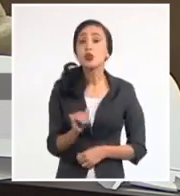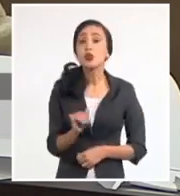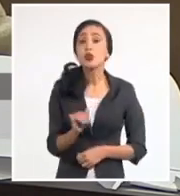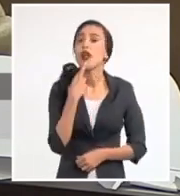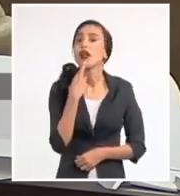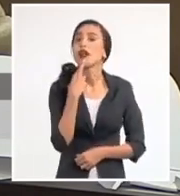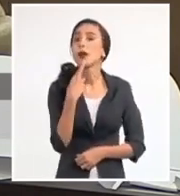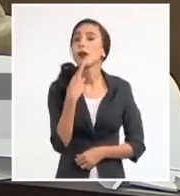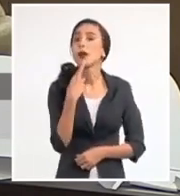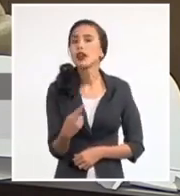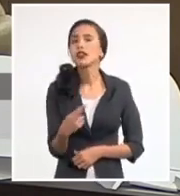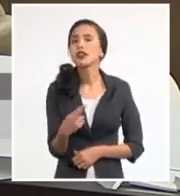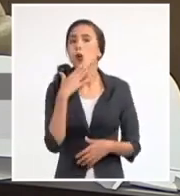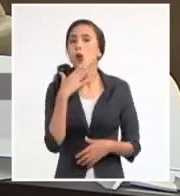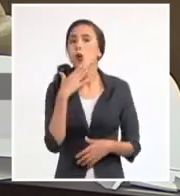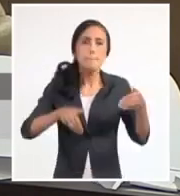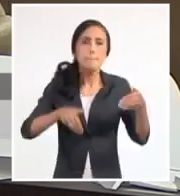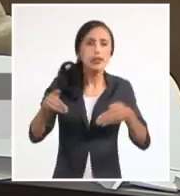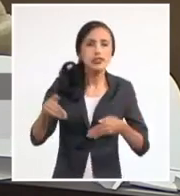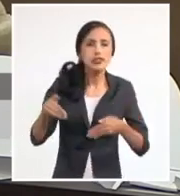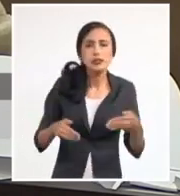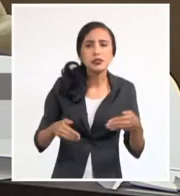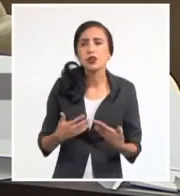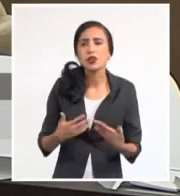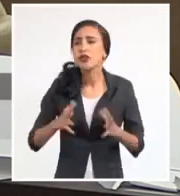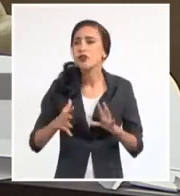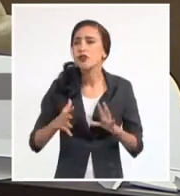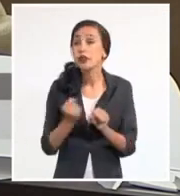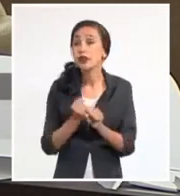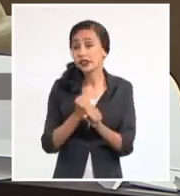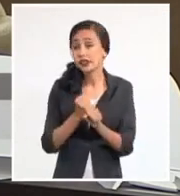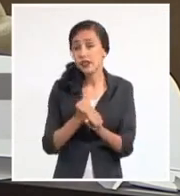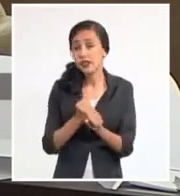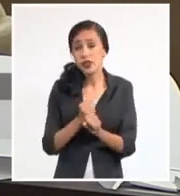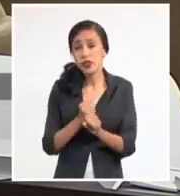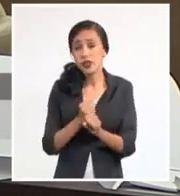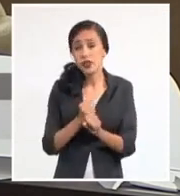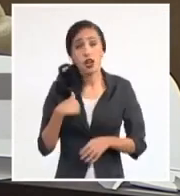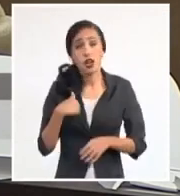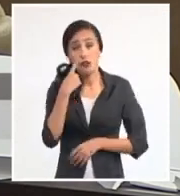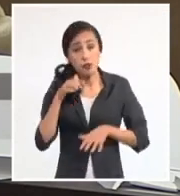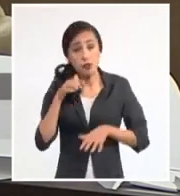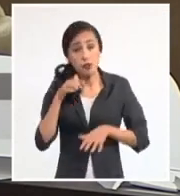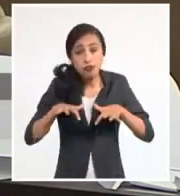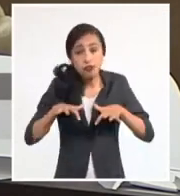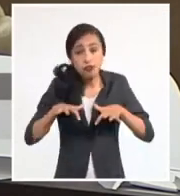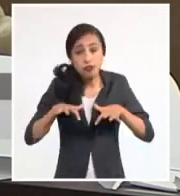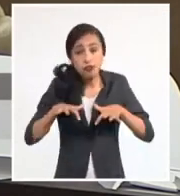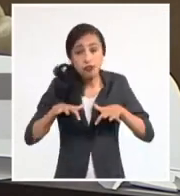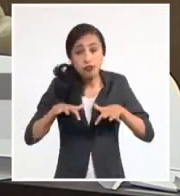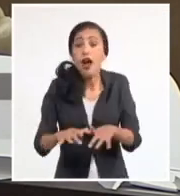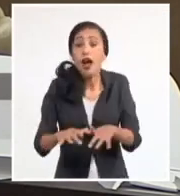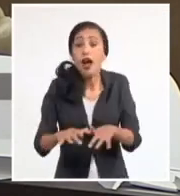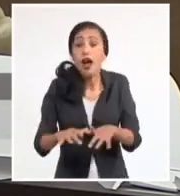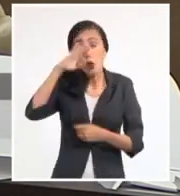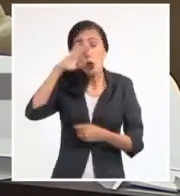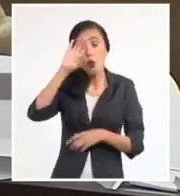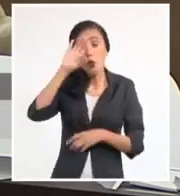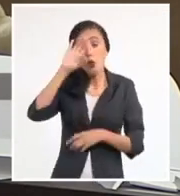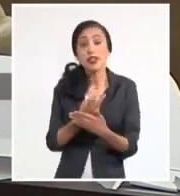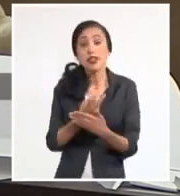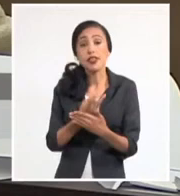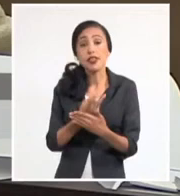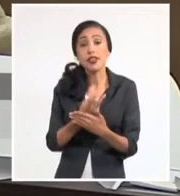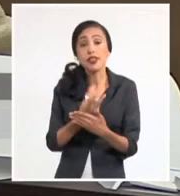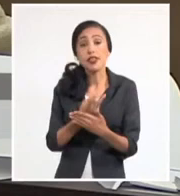con participación y con una estrategia que, bueno, ya lo vimos en la marcha que tanto necesitaba Cuba el 27 de noviembre y luego